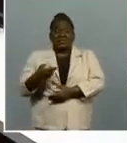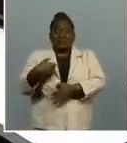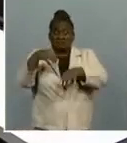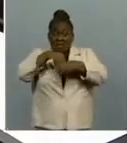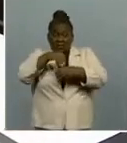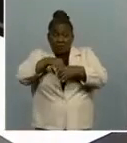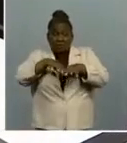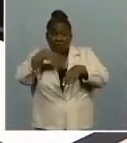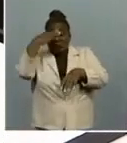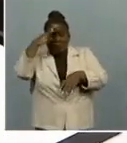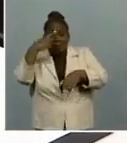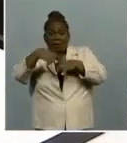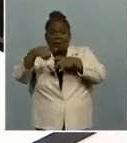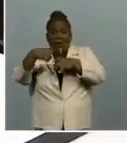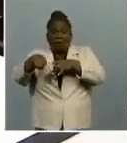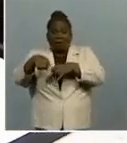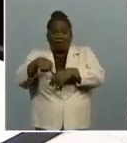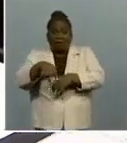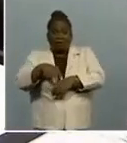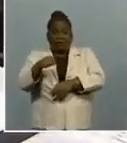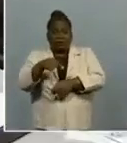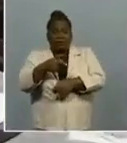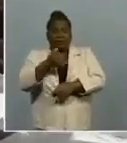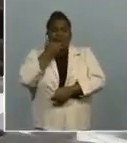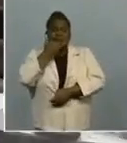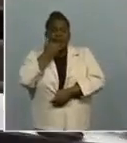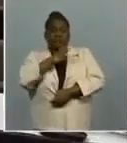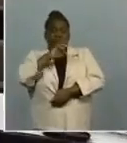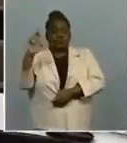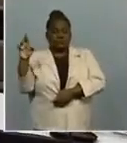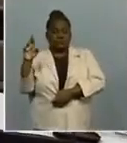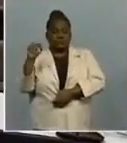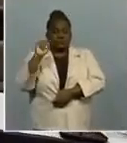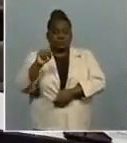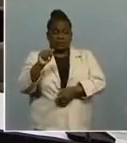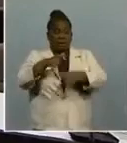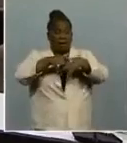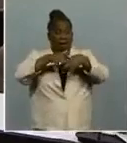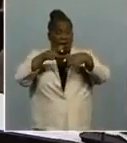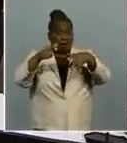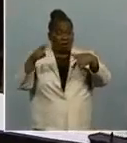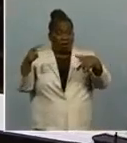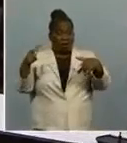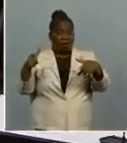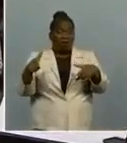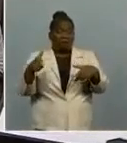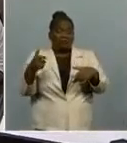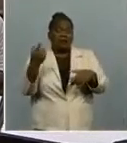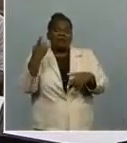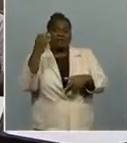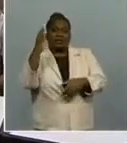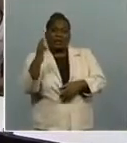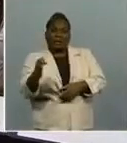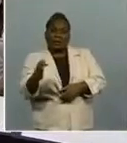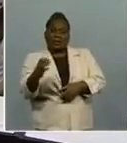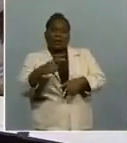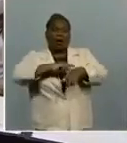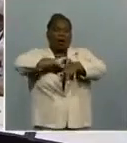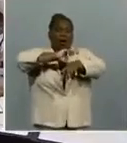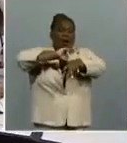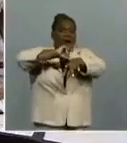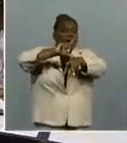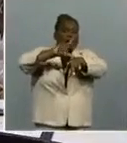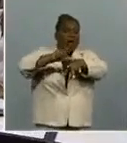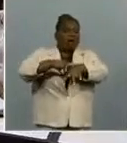social que socave la legitimidad de la revolución es la afrenta sostenida en el tiempo contra los derechos